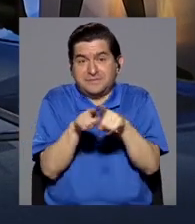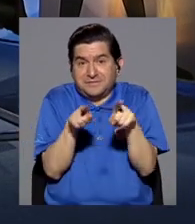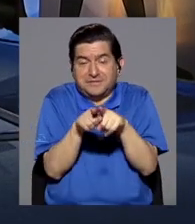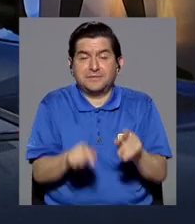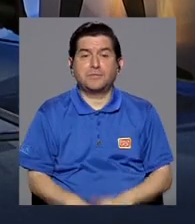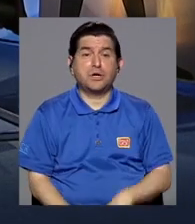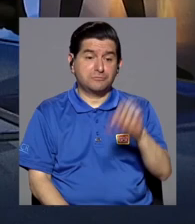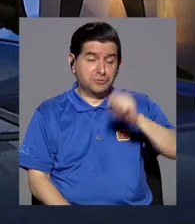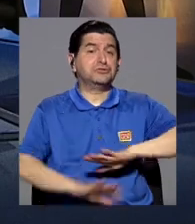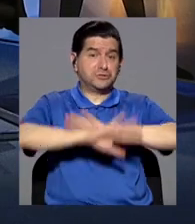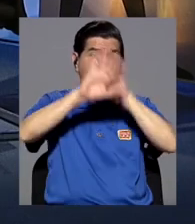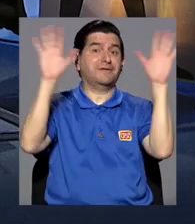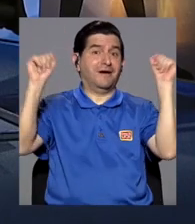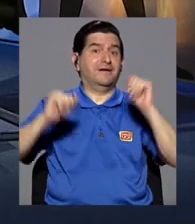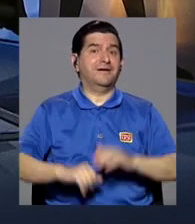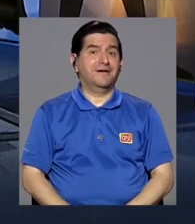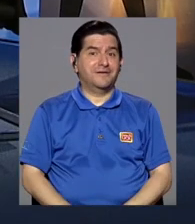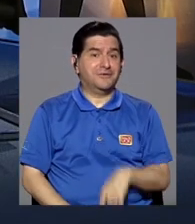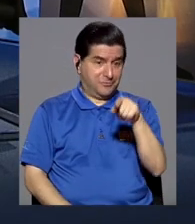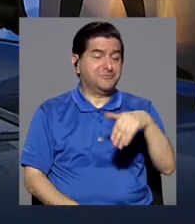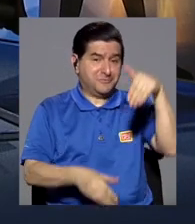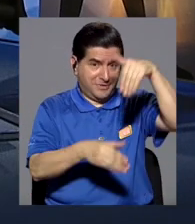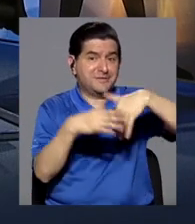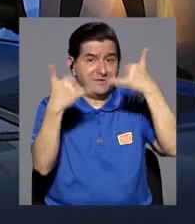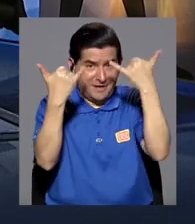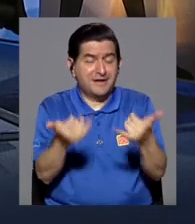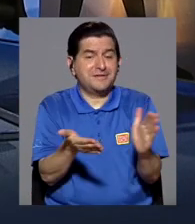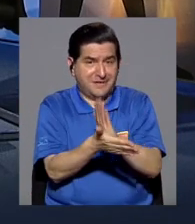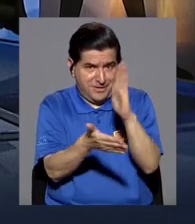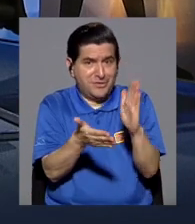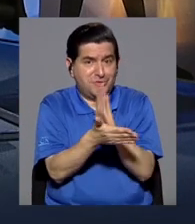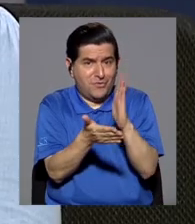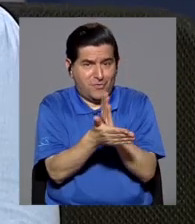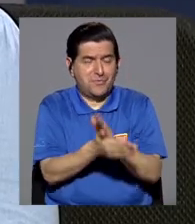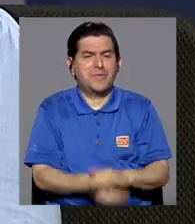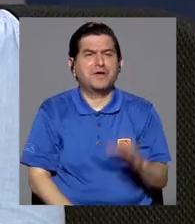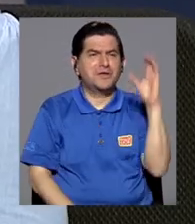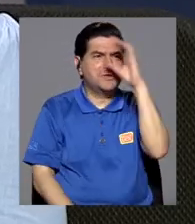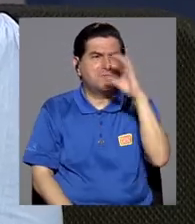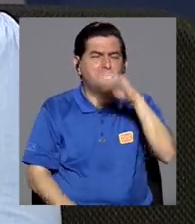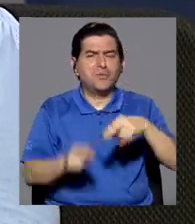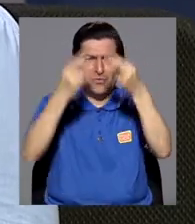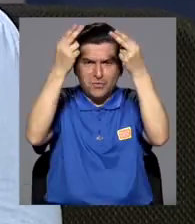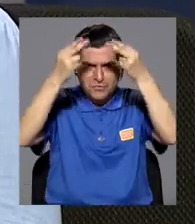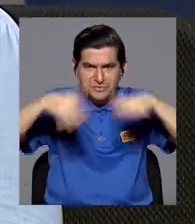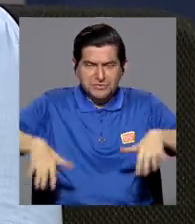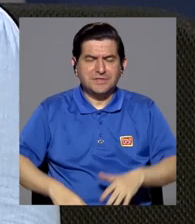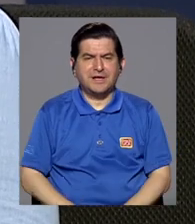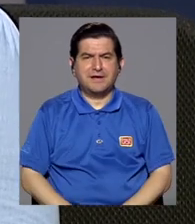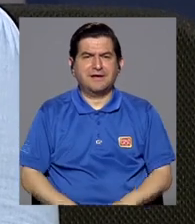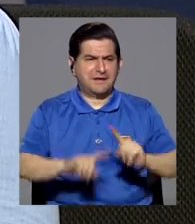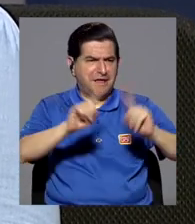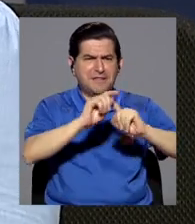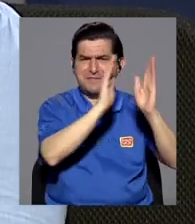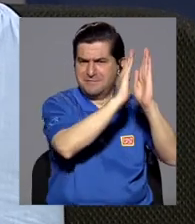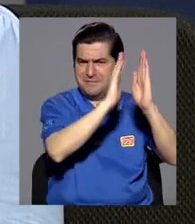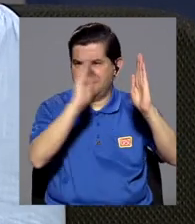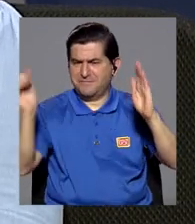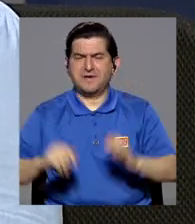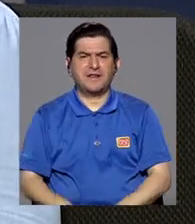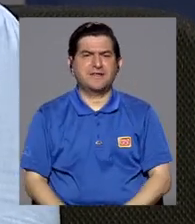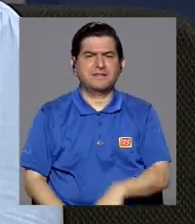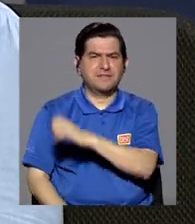ahí sí claro que sí claro que ha llegado hasta ahí y ya hay también documentos puedes buscar en internet en bibliotecas y vas a encontrar